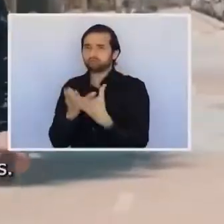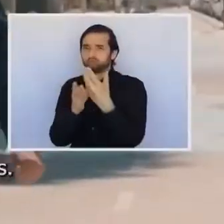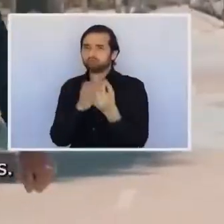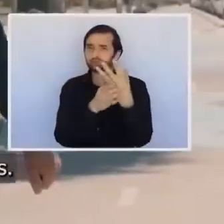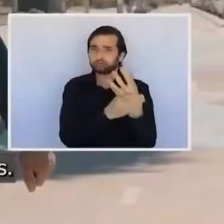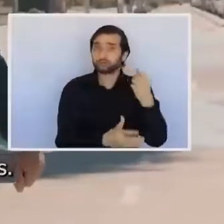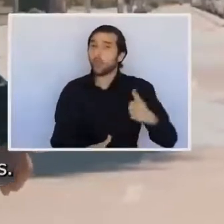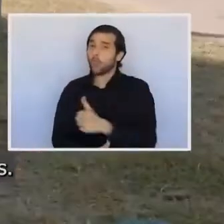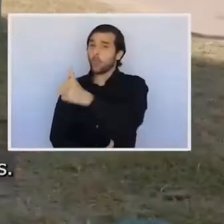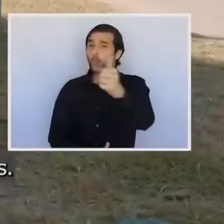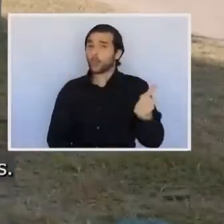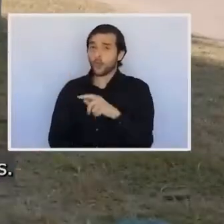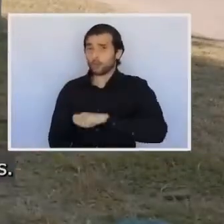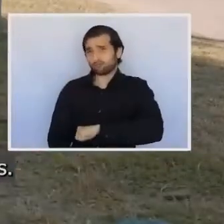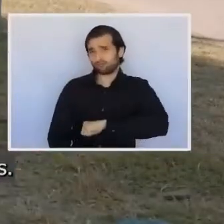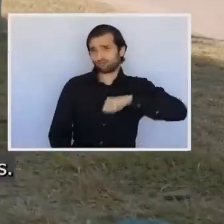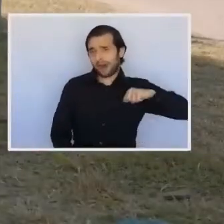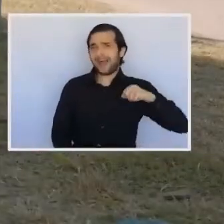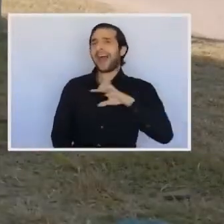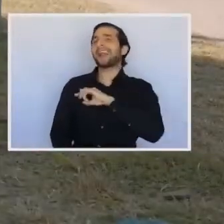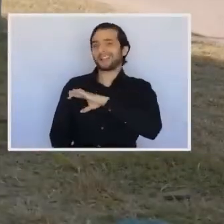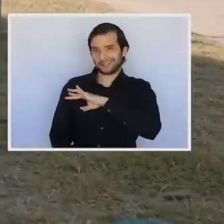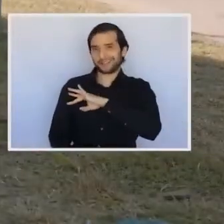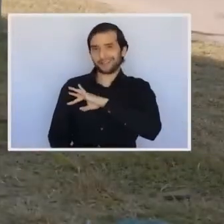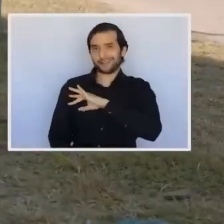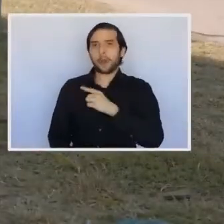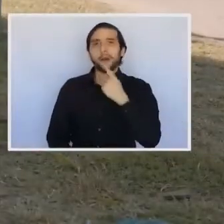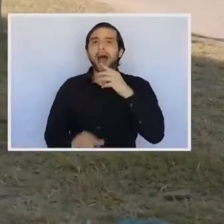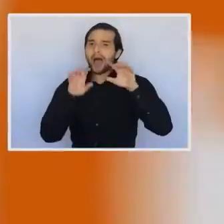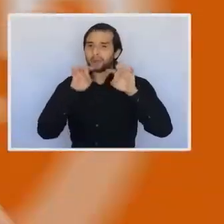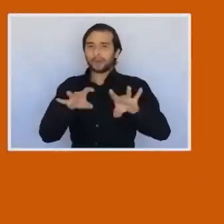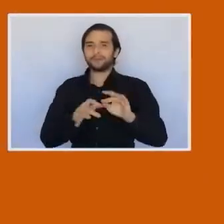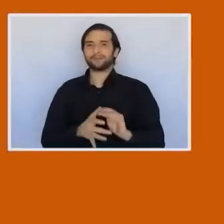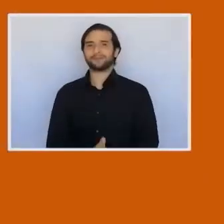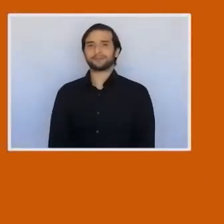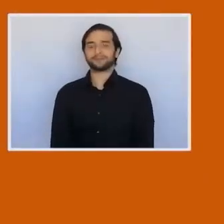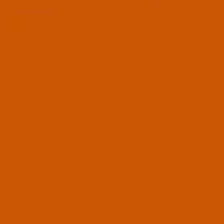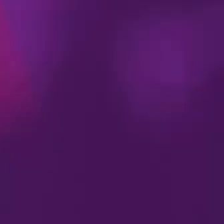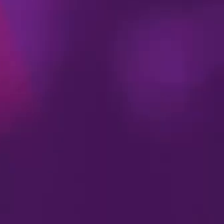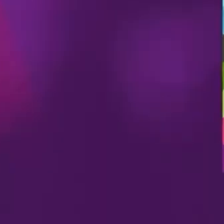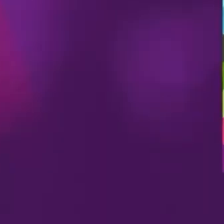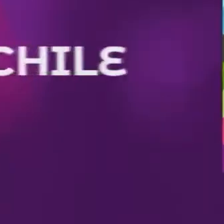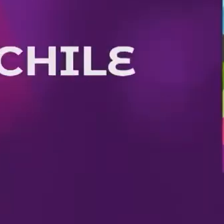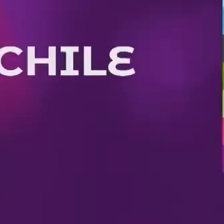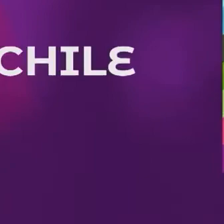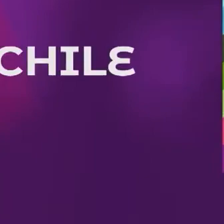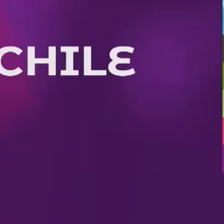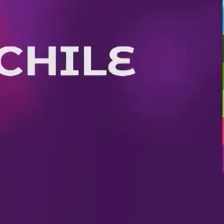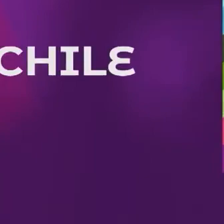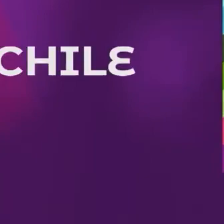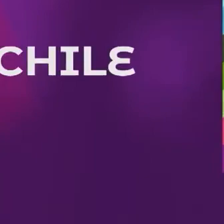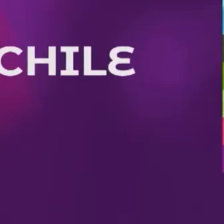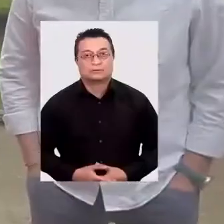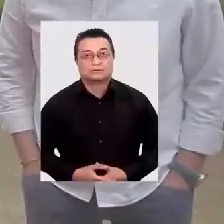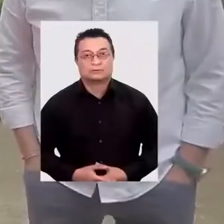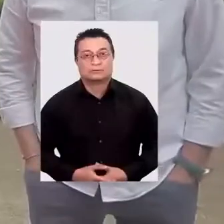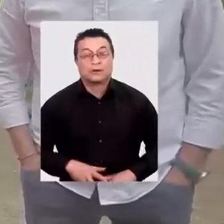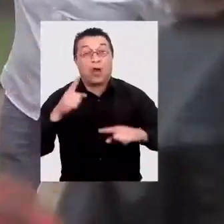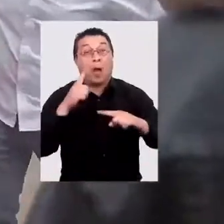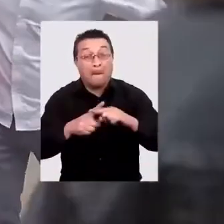y así sentirnos orgullosos de ser chilenos. Palabra radical. Palabra radical.